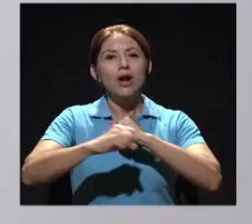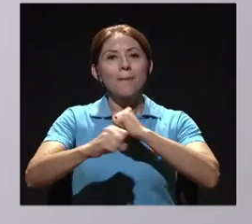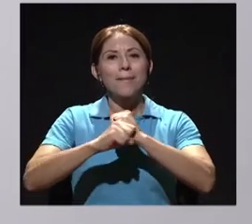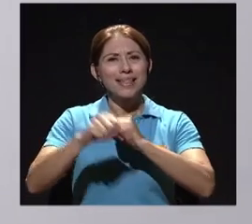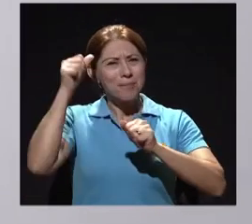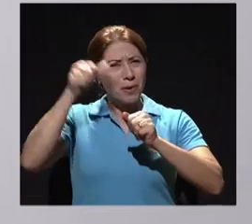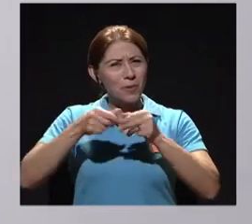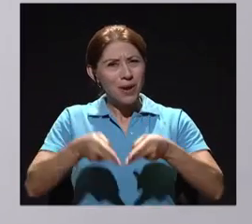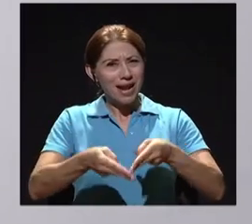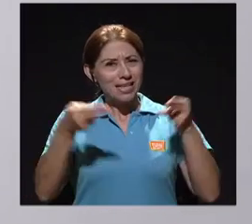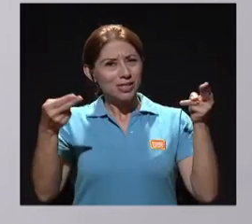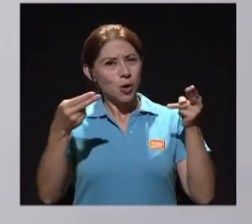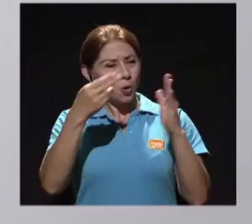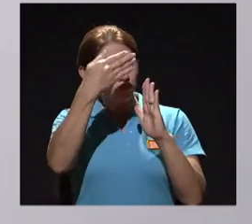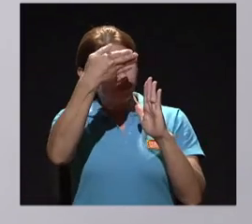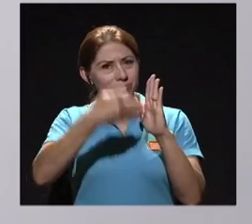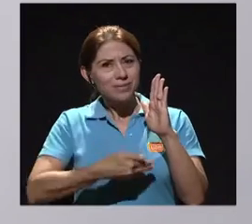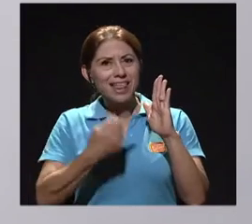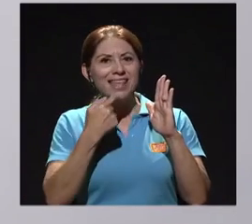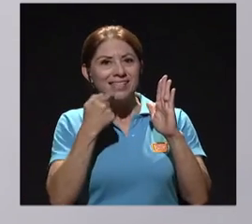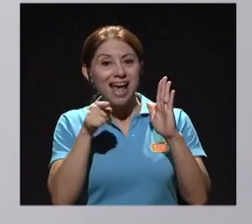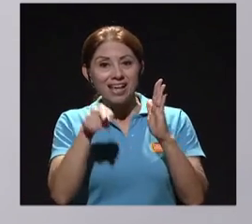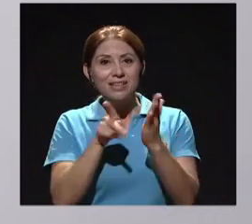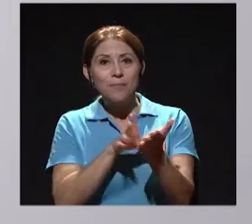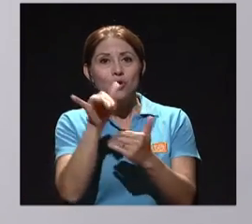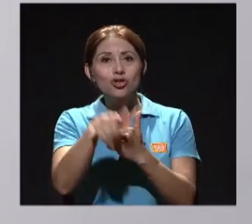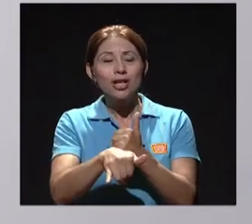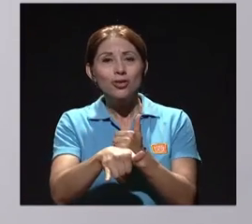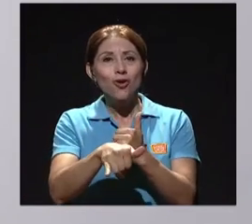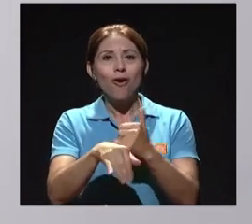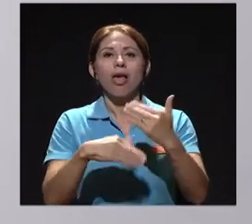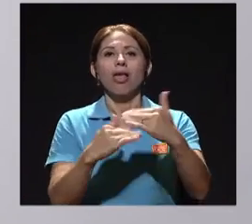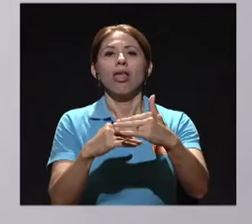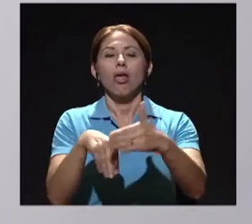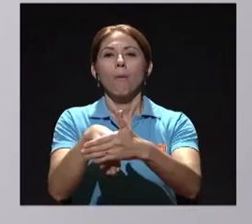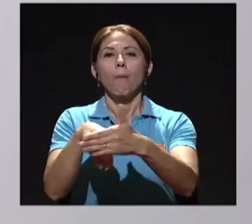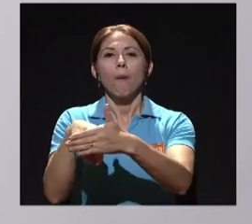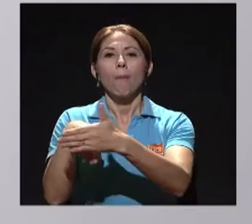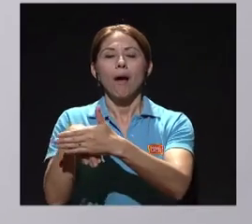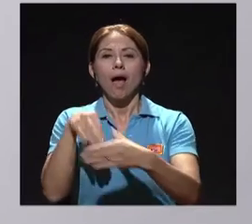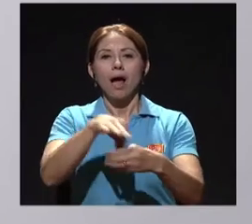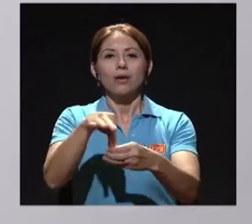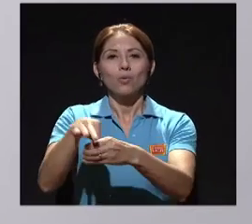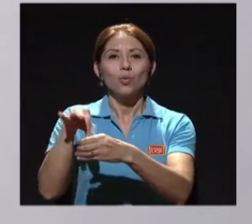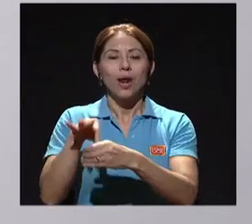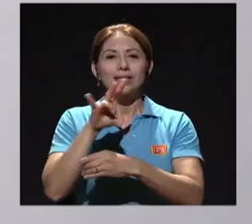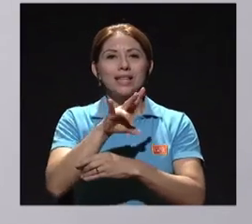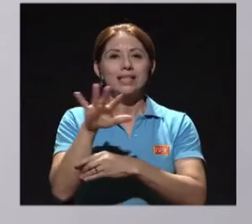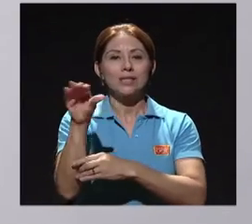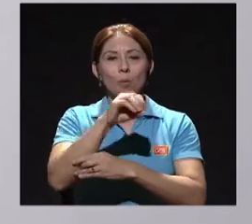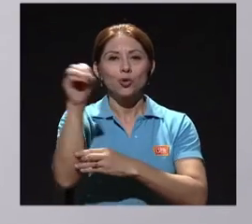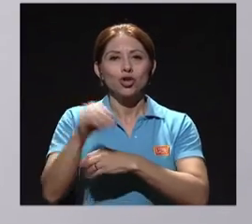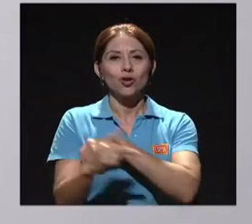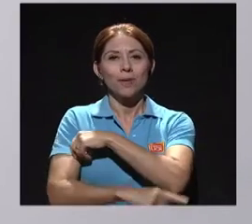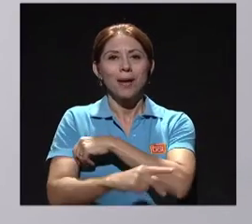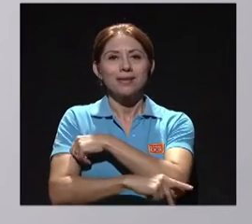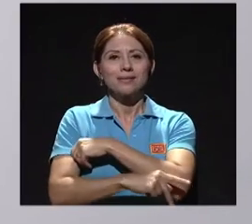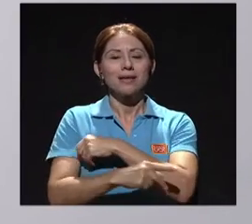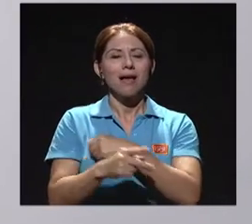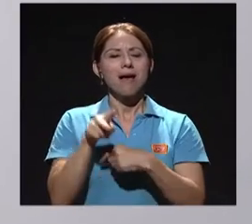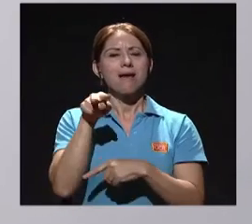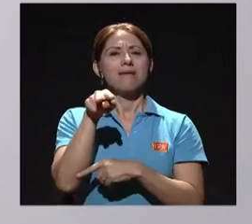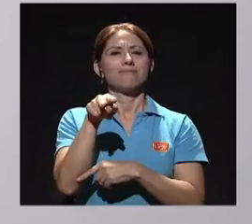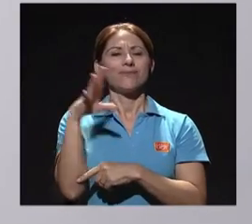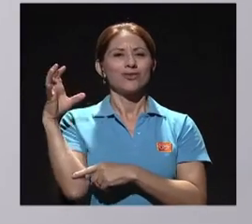proyecto de ley impediría la agricultura en el 75% del país entonces ya desde ahí nos damos nosotros cuenta que había una